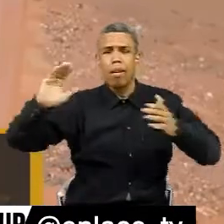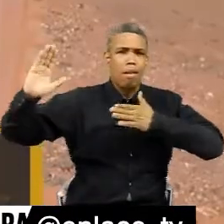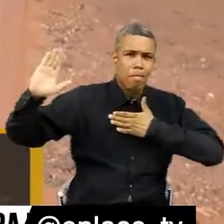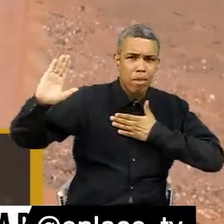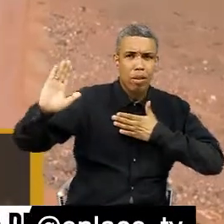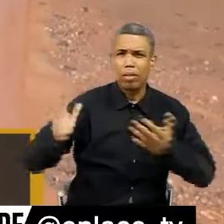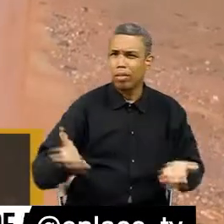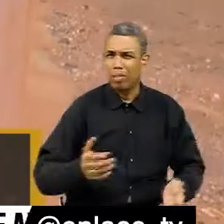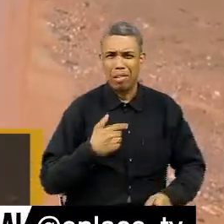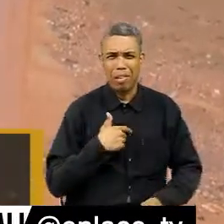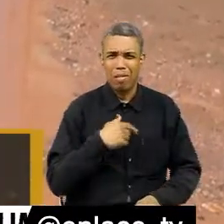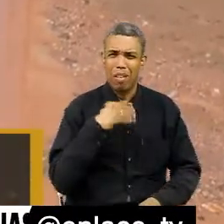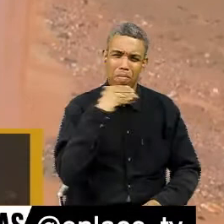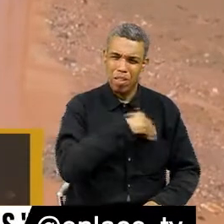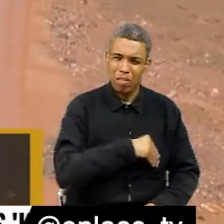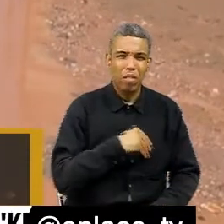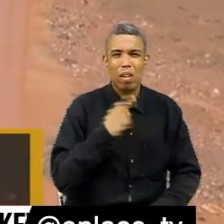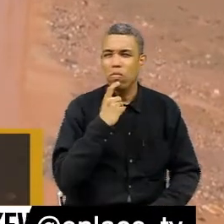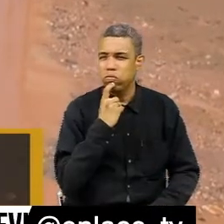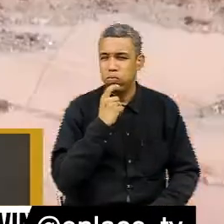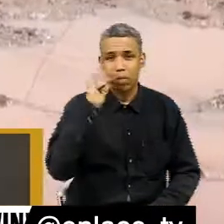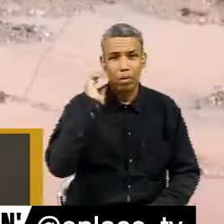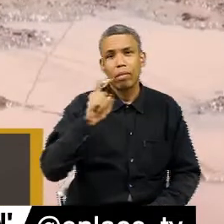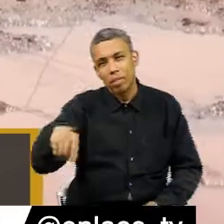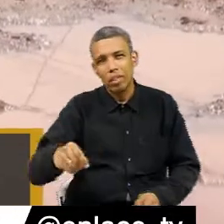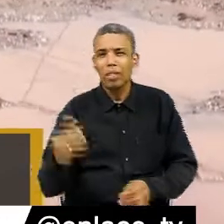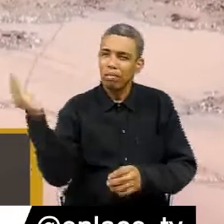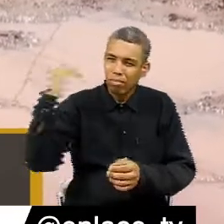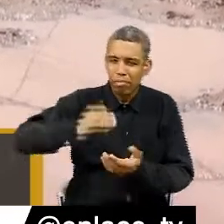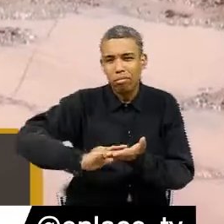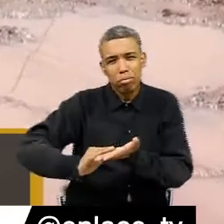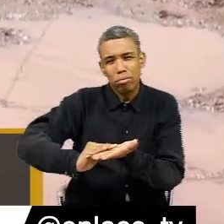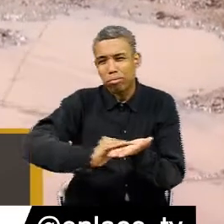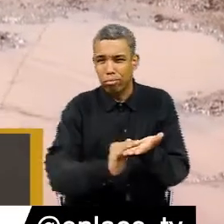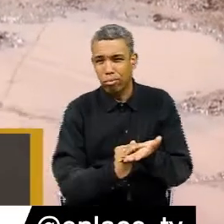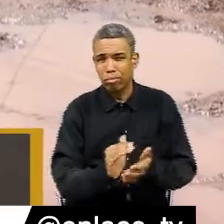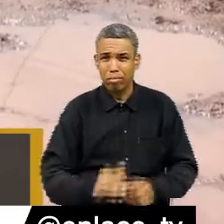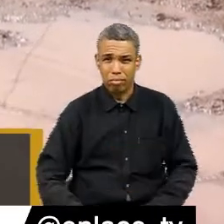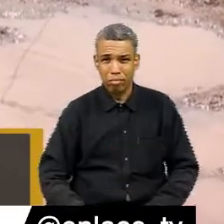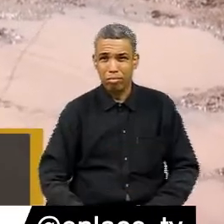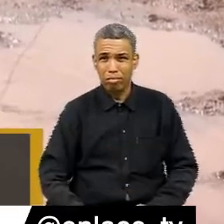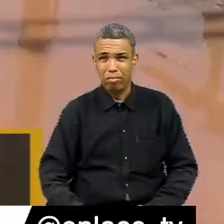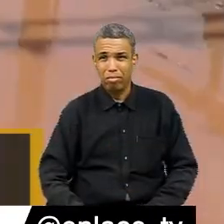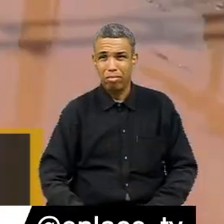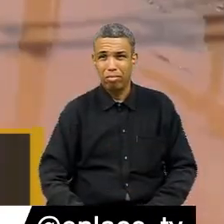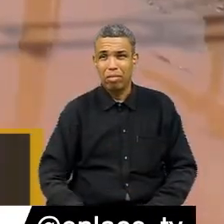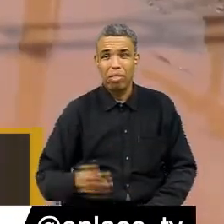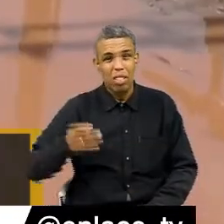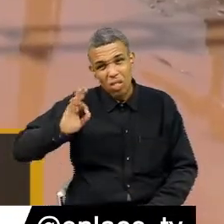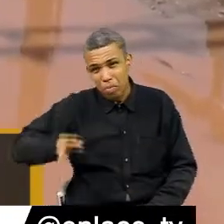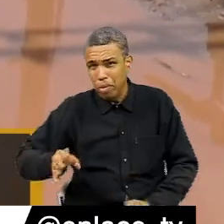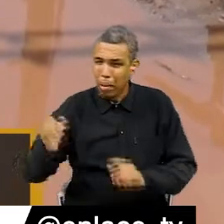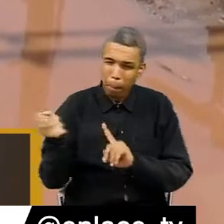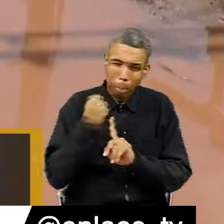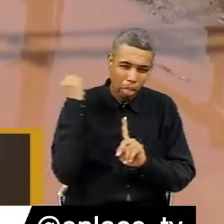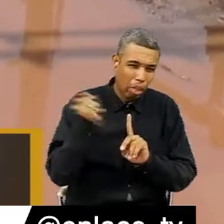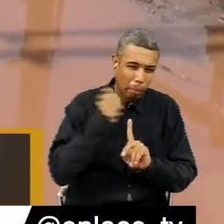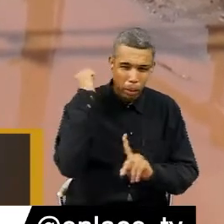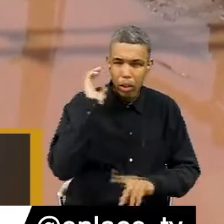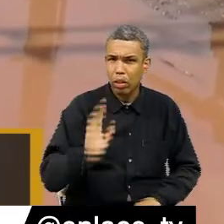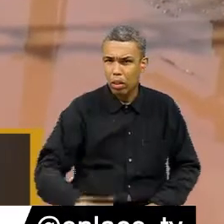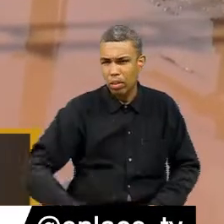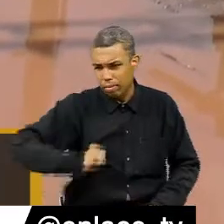cumplimiento, queremos mejoras en la calidad de vida de este sector. No podemos estar siendo vulnerados y siempre hechos a un lado. Tenemos los mismos derechos